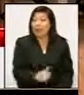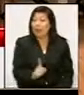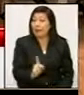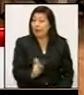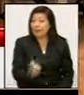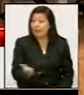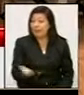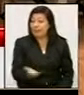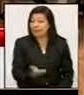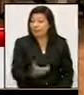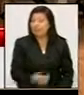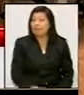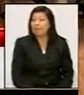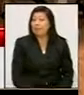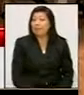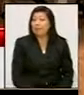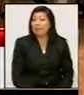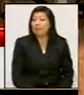más, colega?